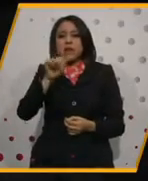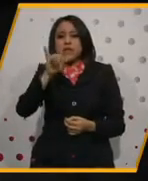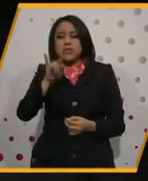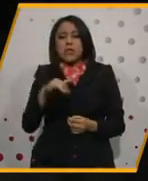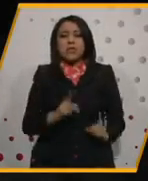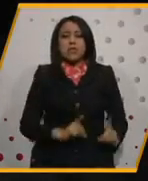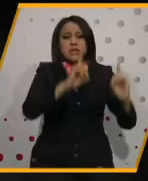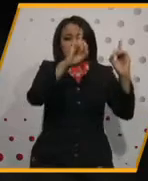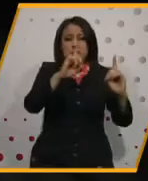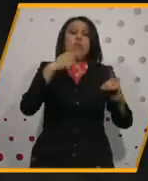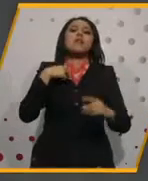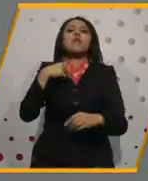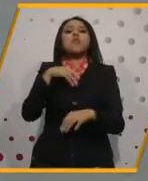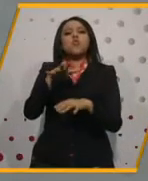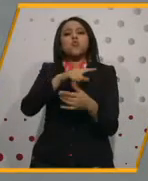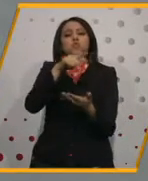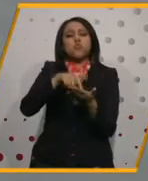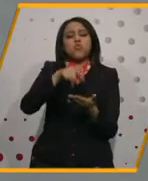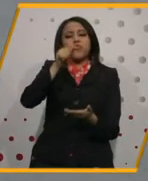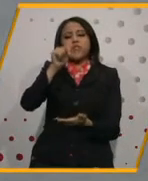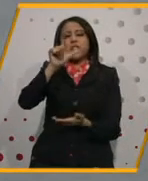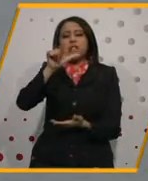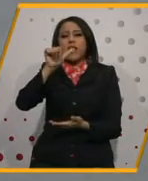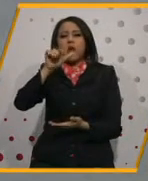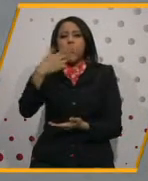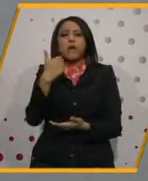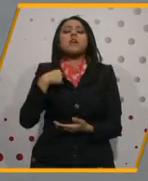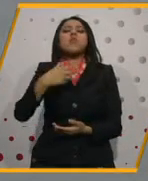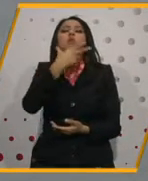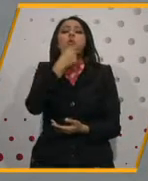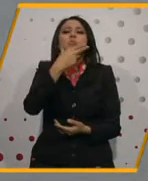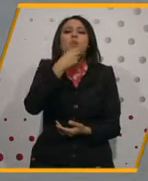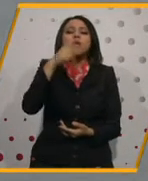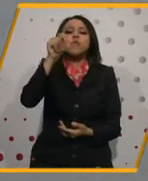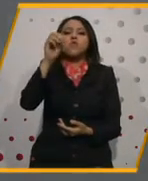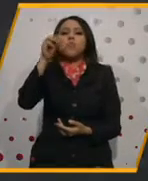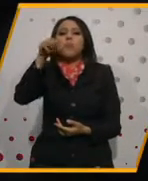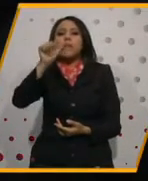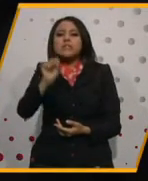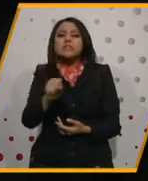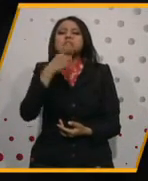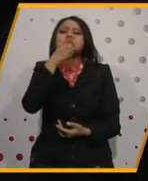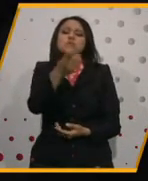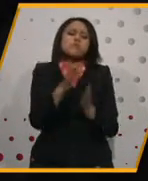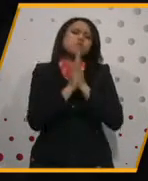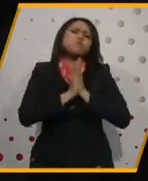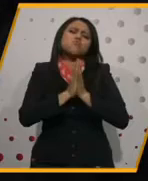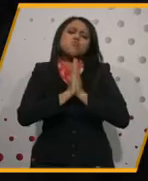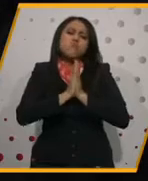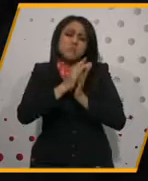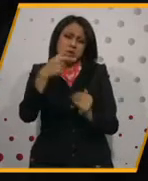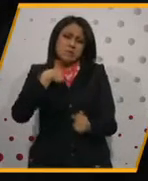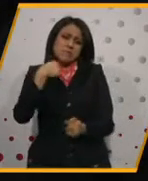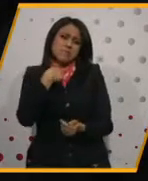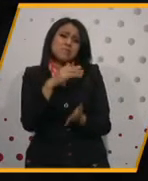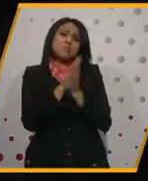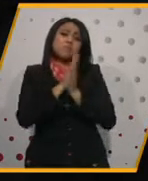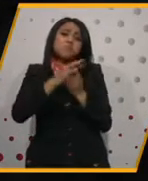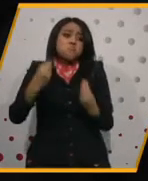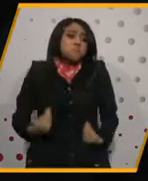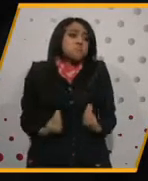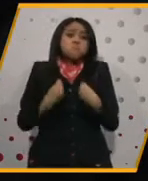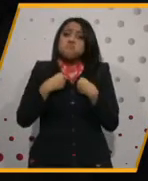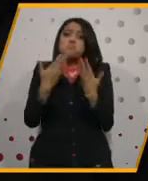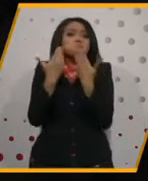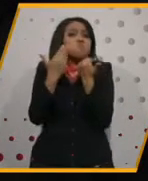ubicado en la delegación Tláhuac, cuando Tomás Yarse Vargas le hizo una petición. Suplicándome que se lo rentara porque no tenía dónde